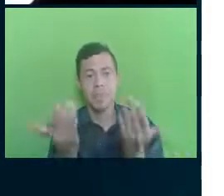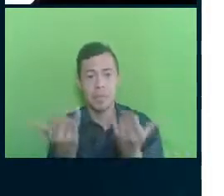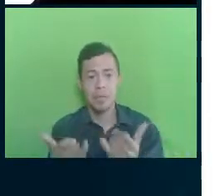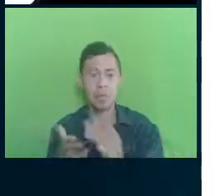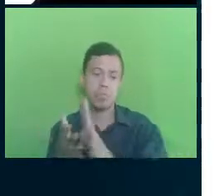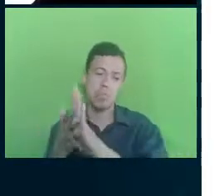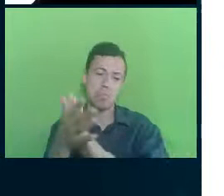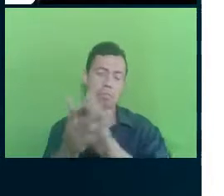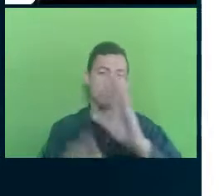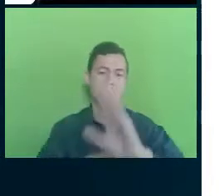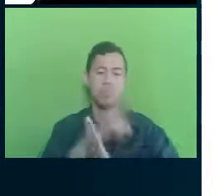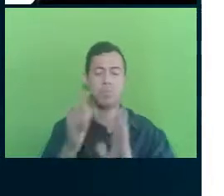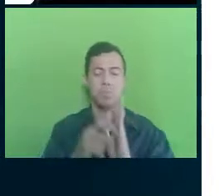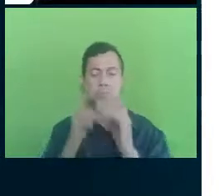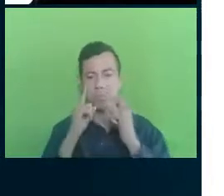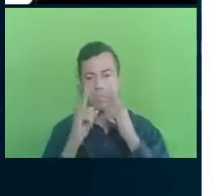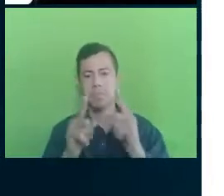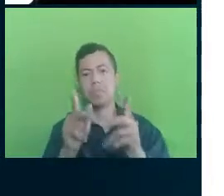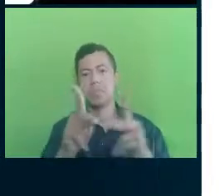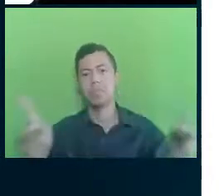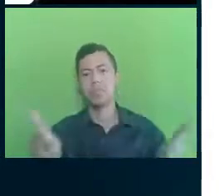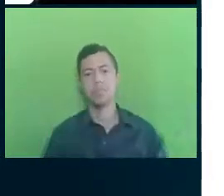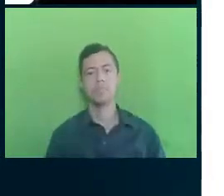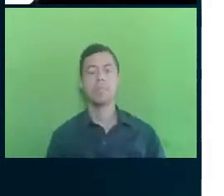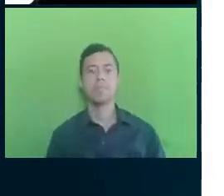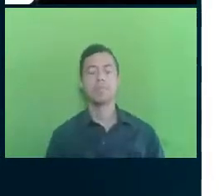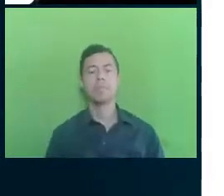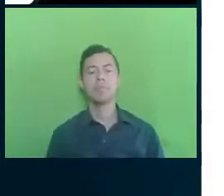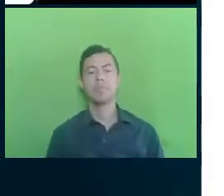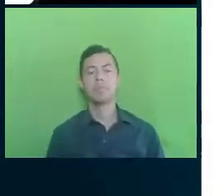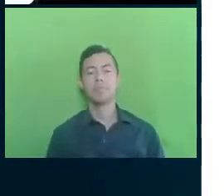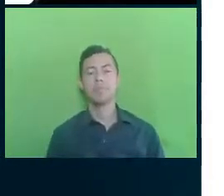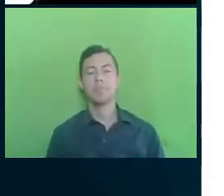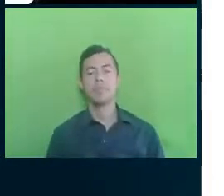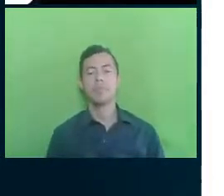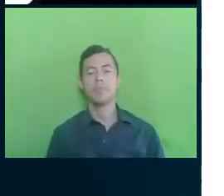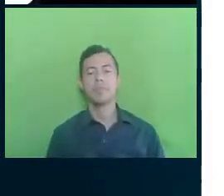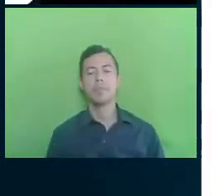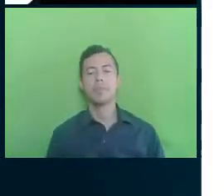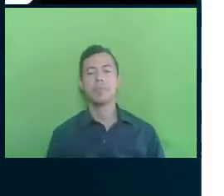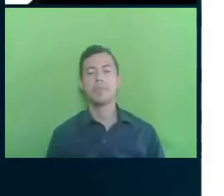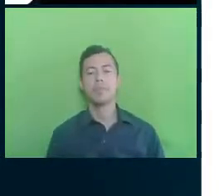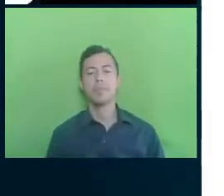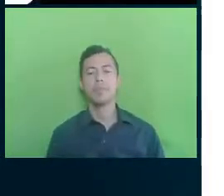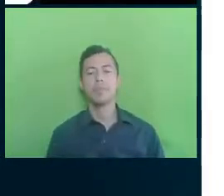le ofrecemos a las diferentes personas. Y yo hablé en algún momento